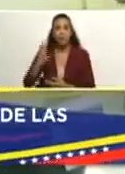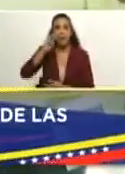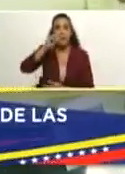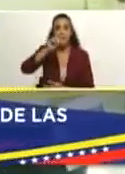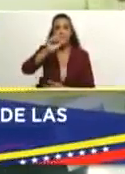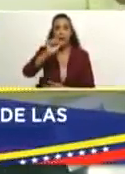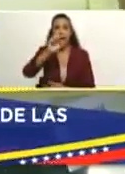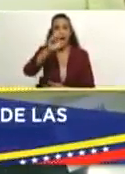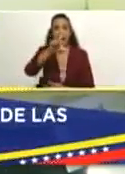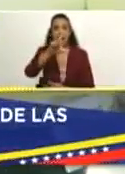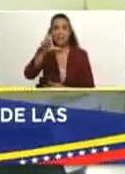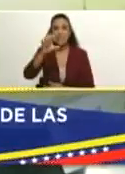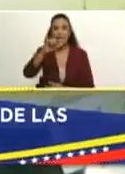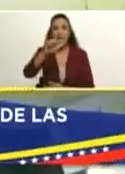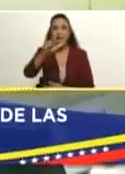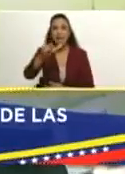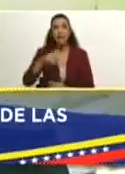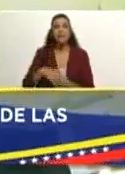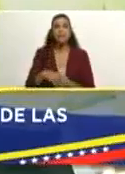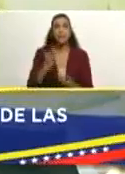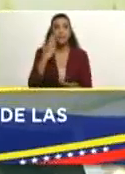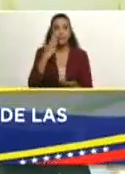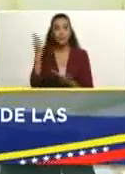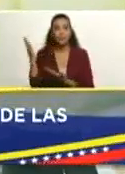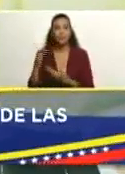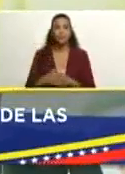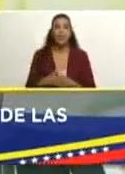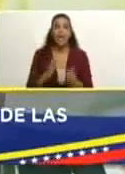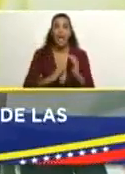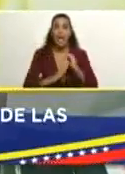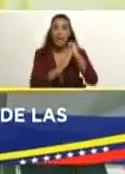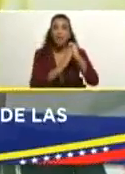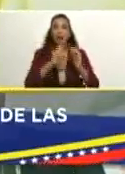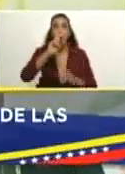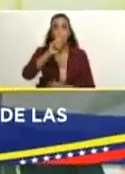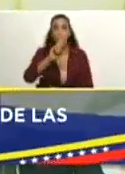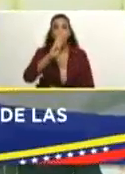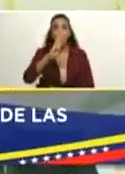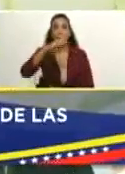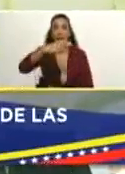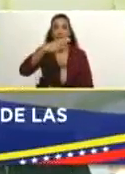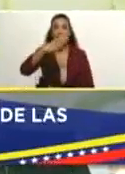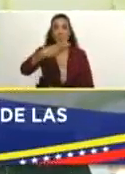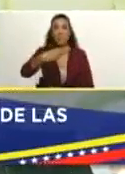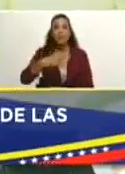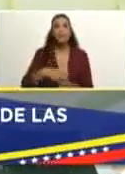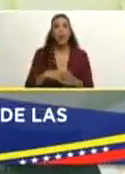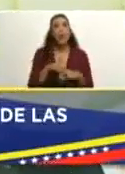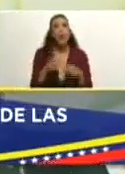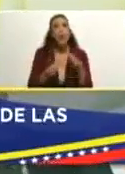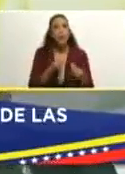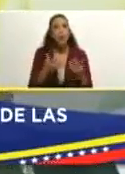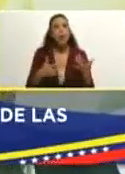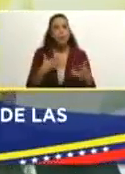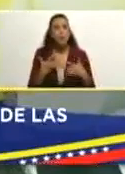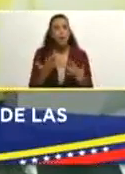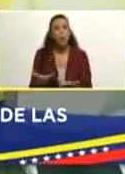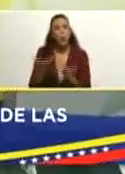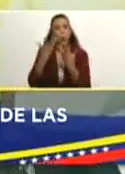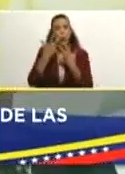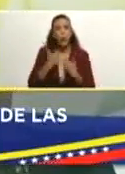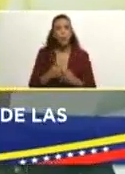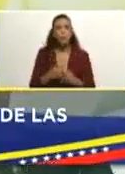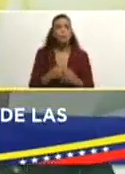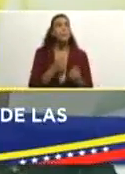¿Ah? Mayeli García, jefa de la VCH. Mayeli, ¿cómo va la actividad? ¿Qué me cuenta? La